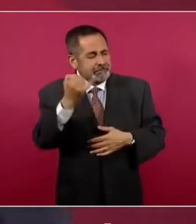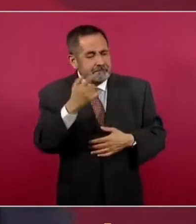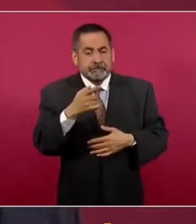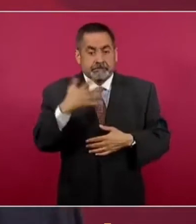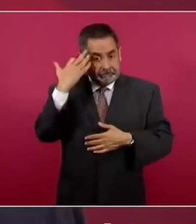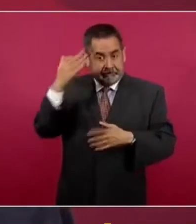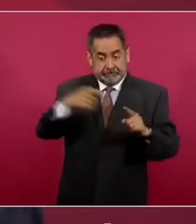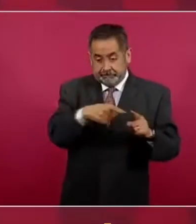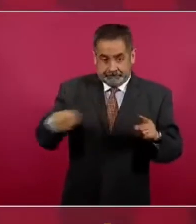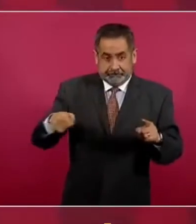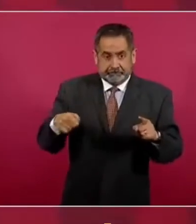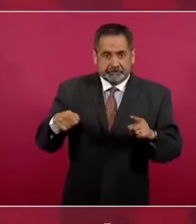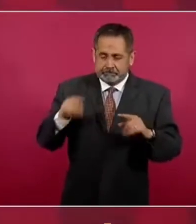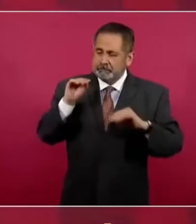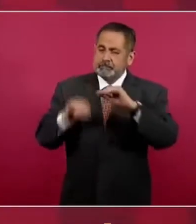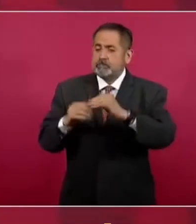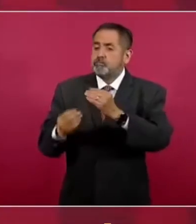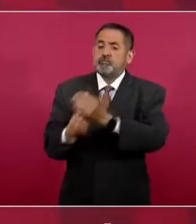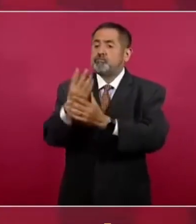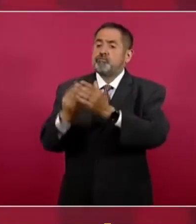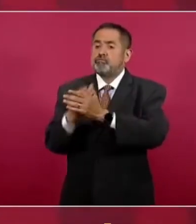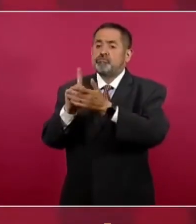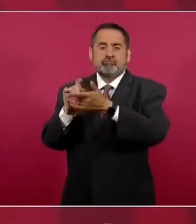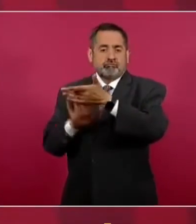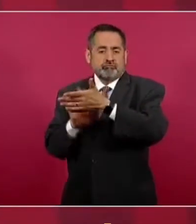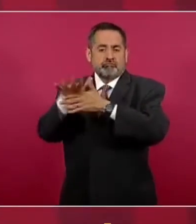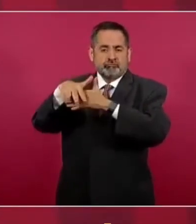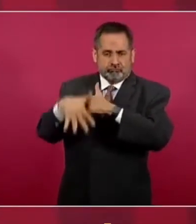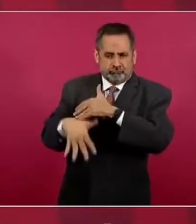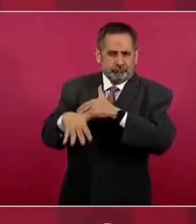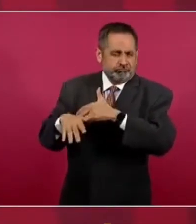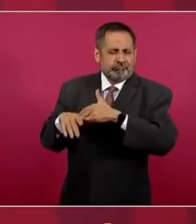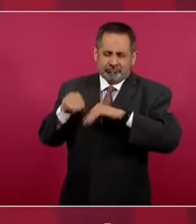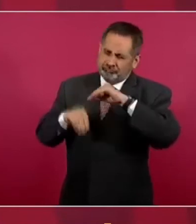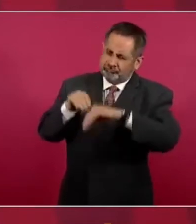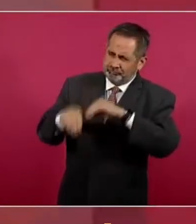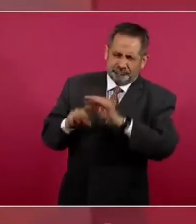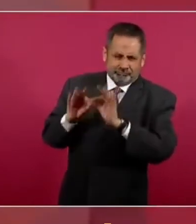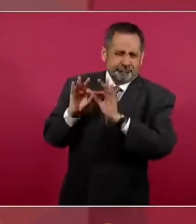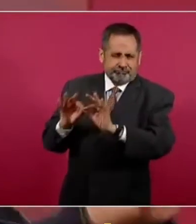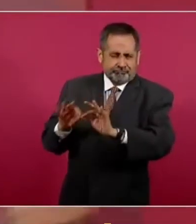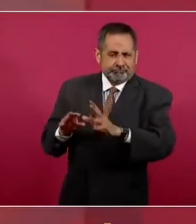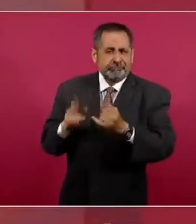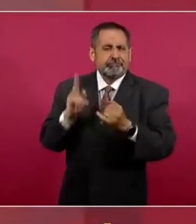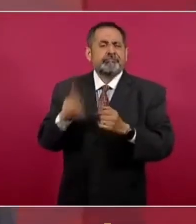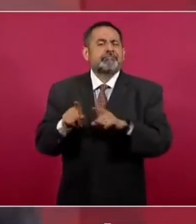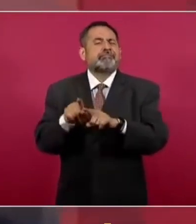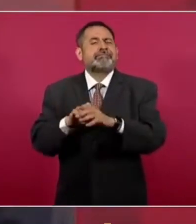el periodo neoliberal nuevas presas, como las que construyeron en